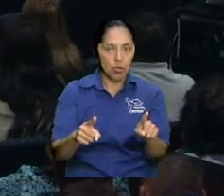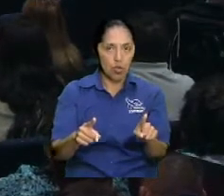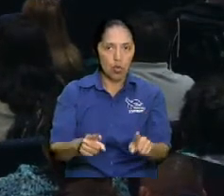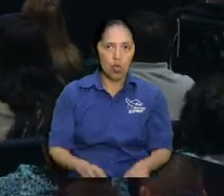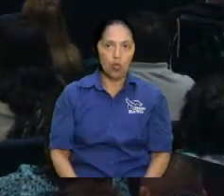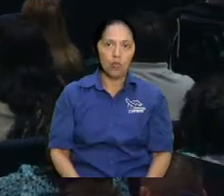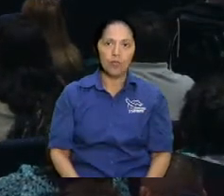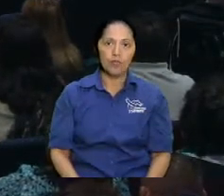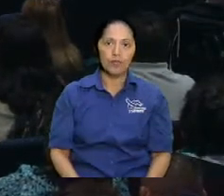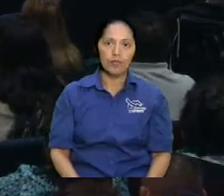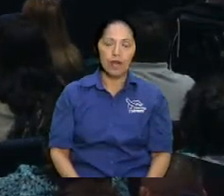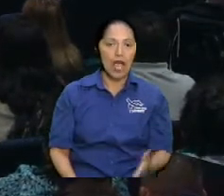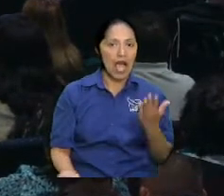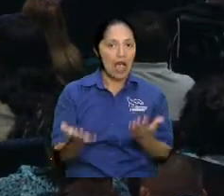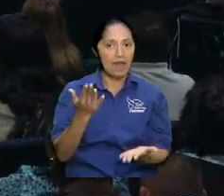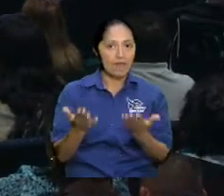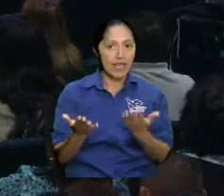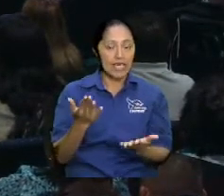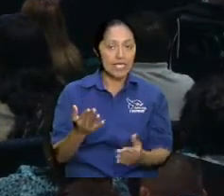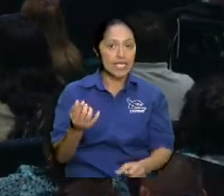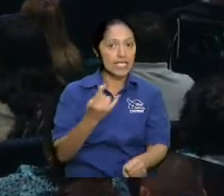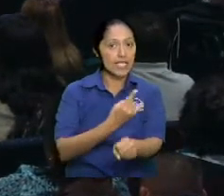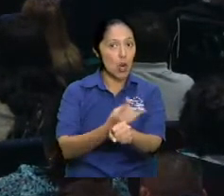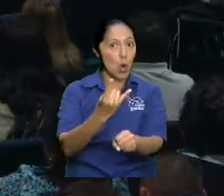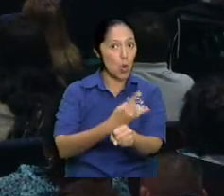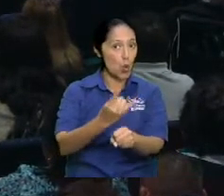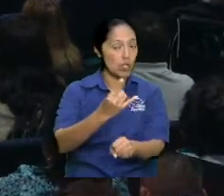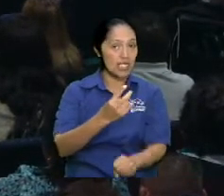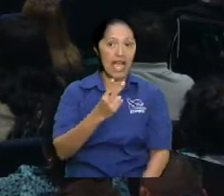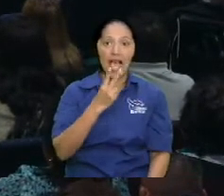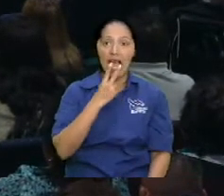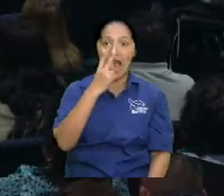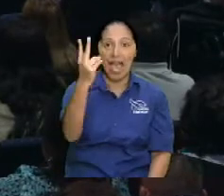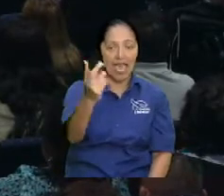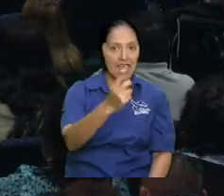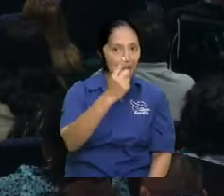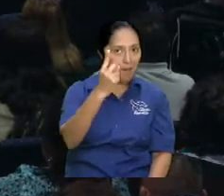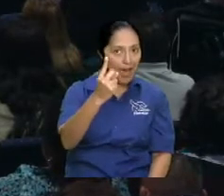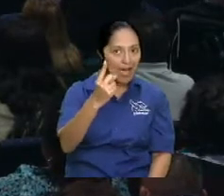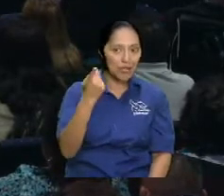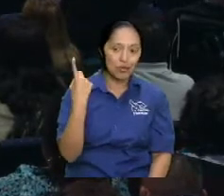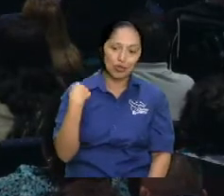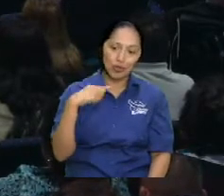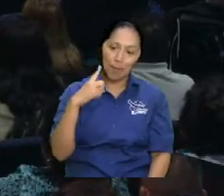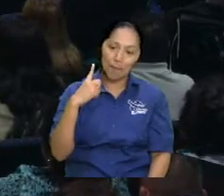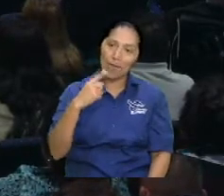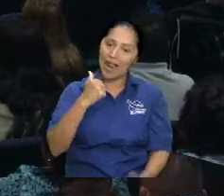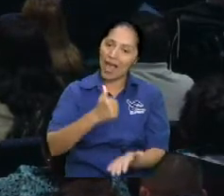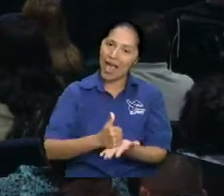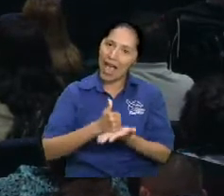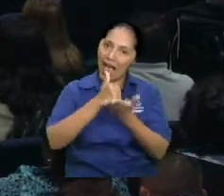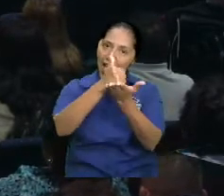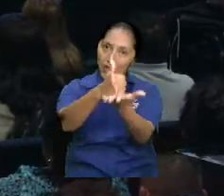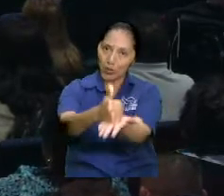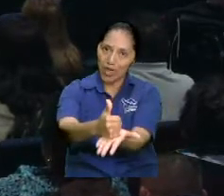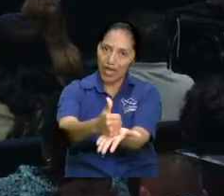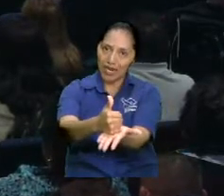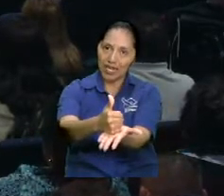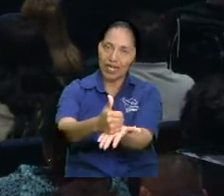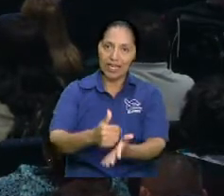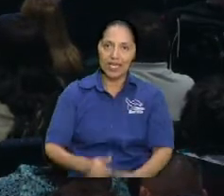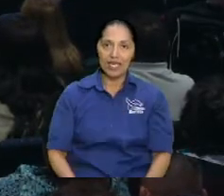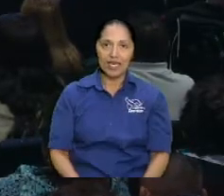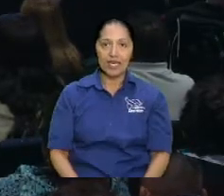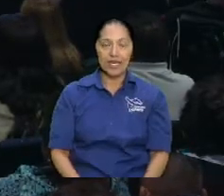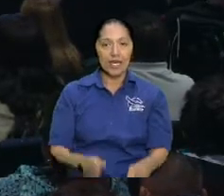usa hermanos, porque mejor son 2 que 1, porque si uno cae, el otro le levanta.